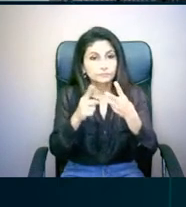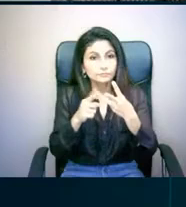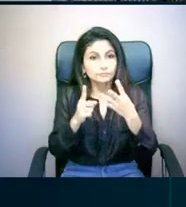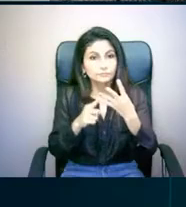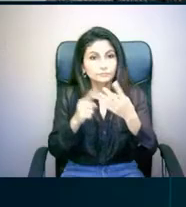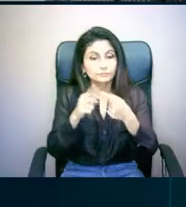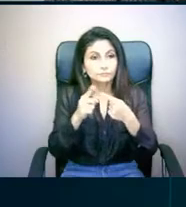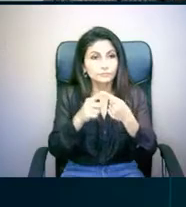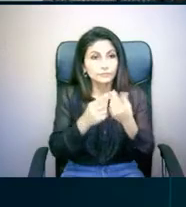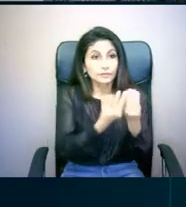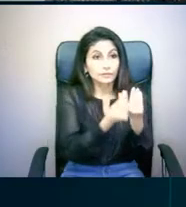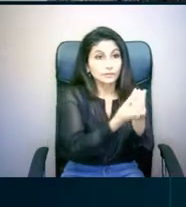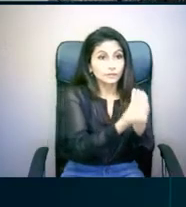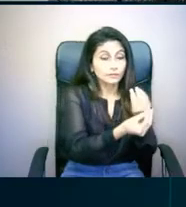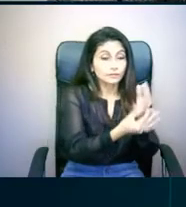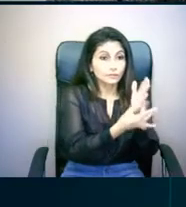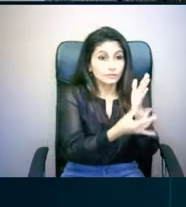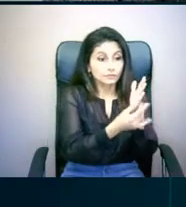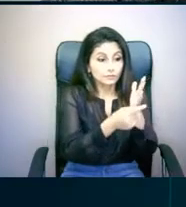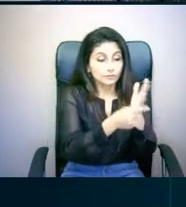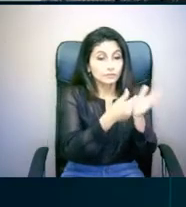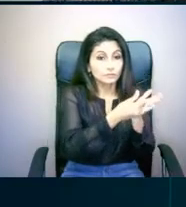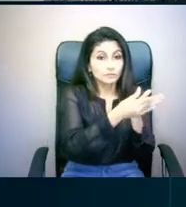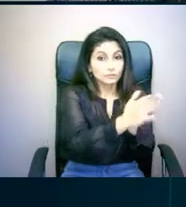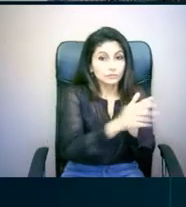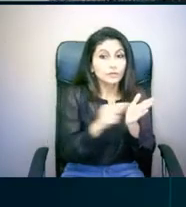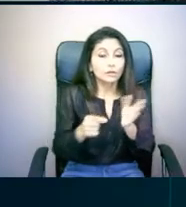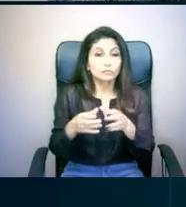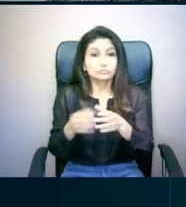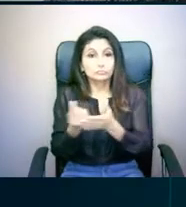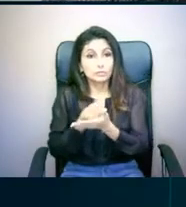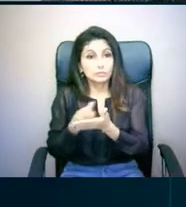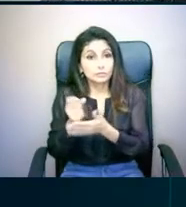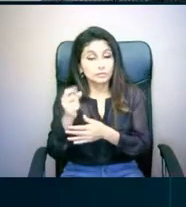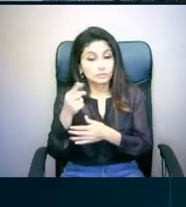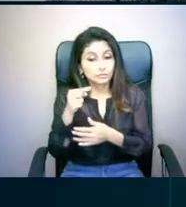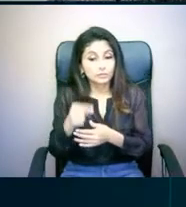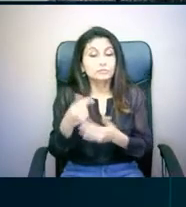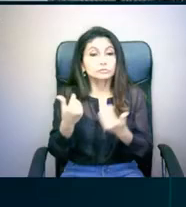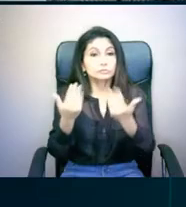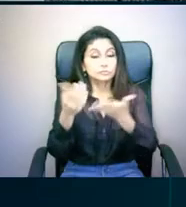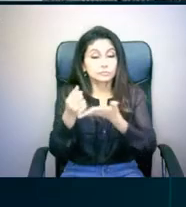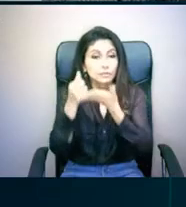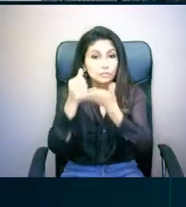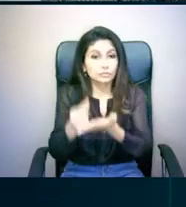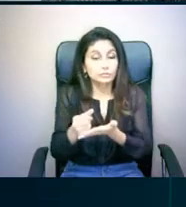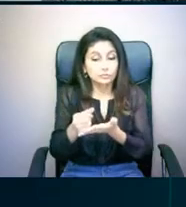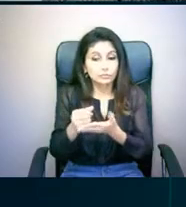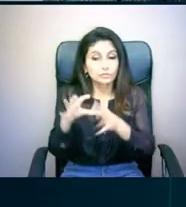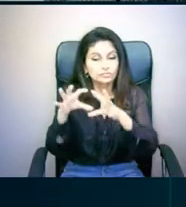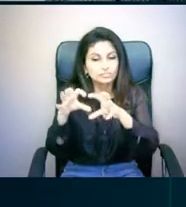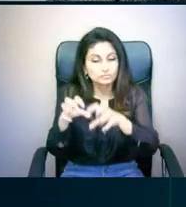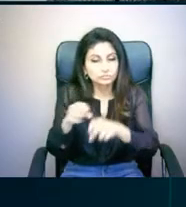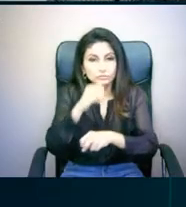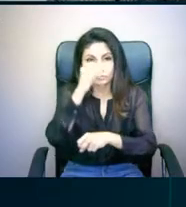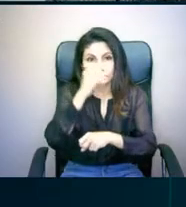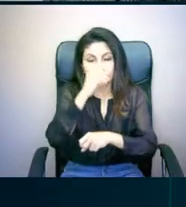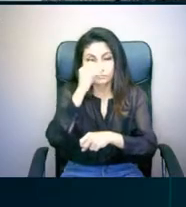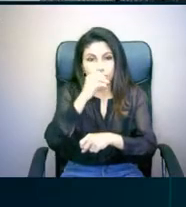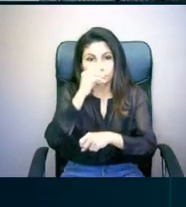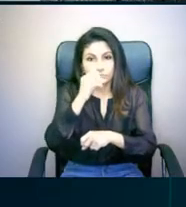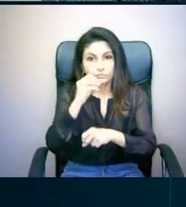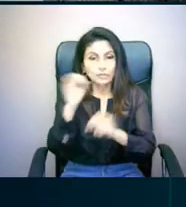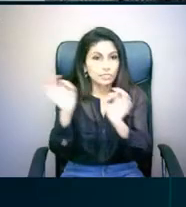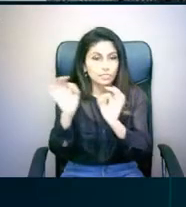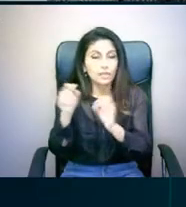sustrato potencial para la digestión anaerobia, ¿cierto? Verificamos la toxicidad del hexano, vimos que